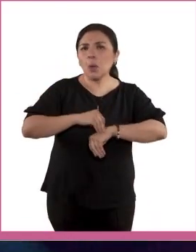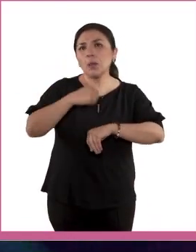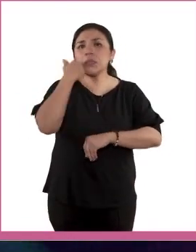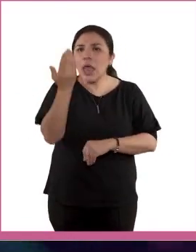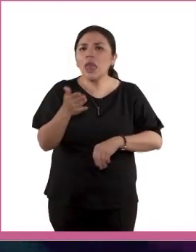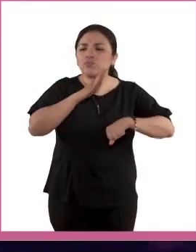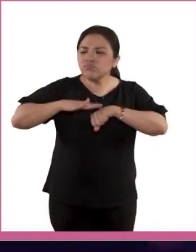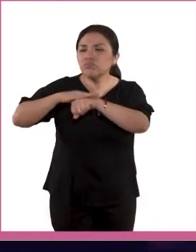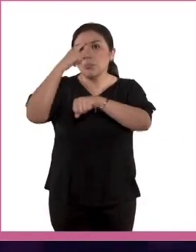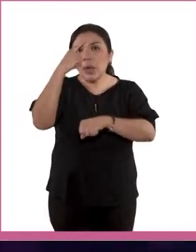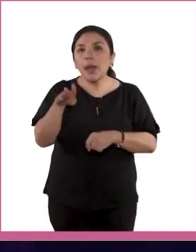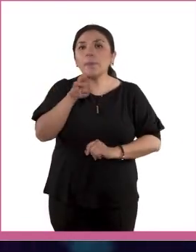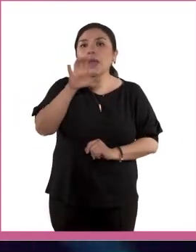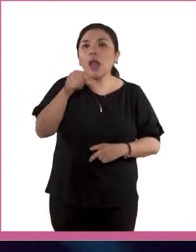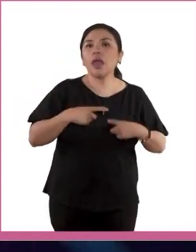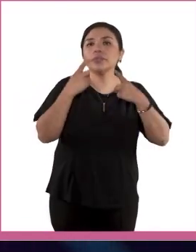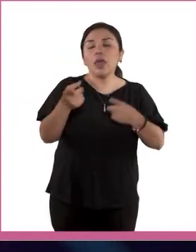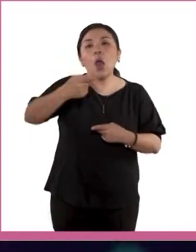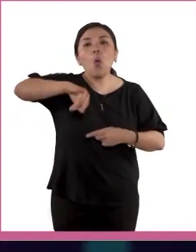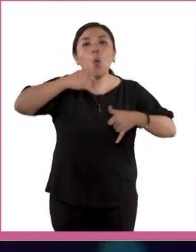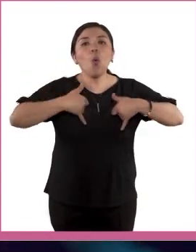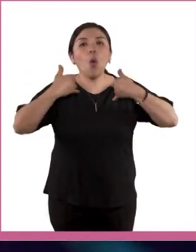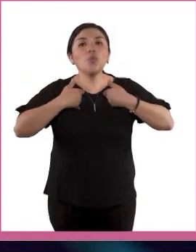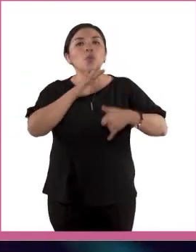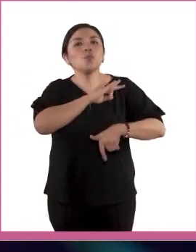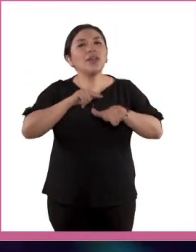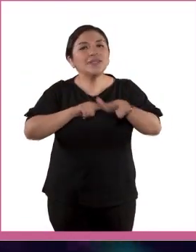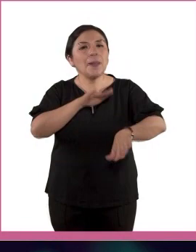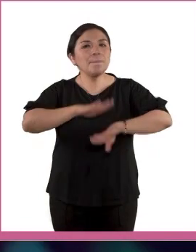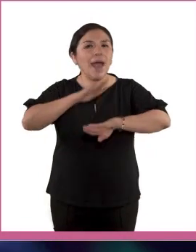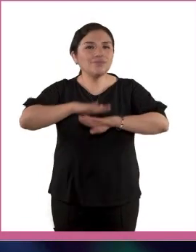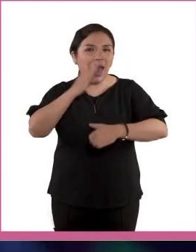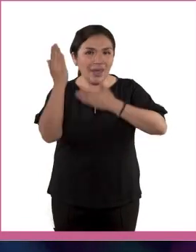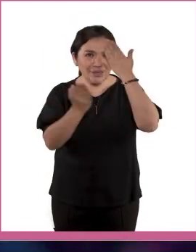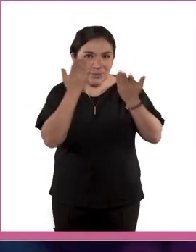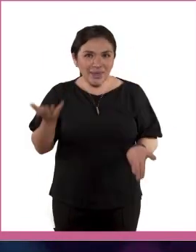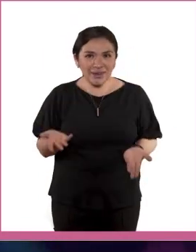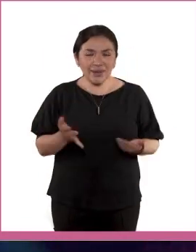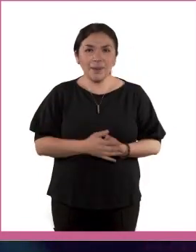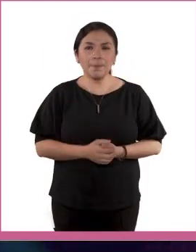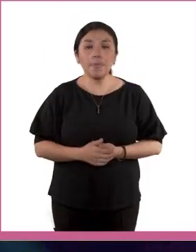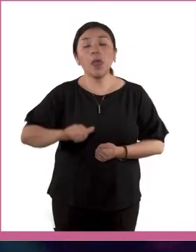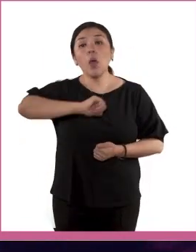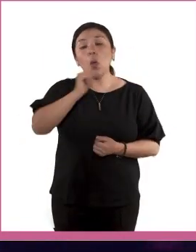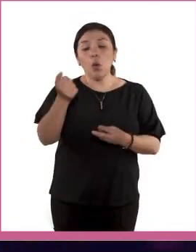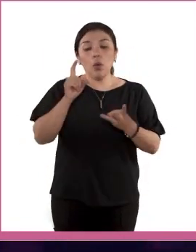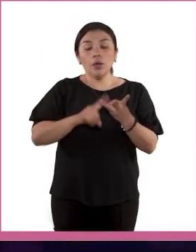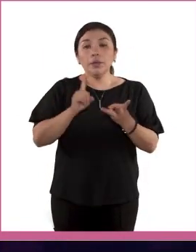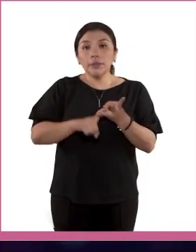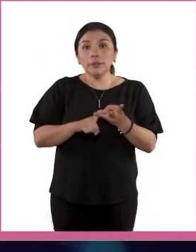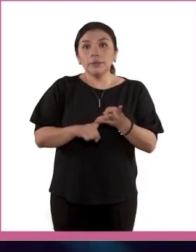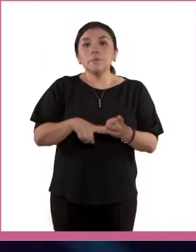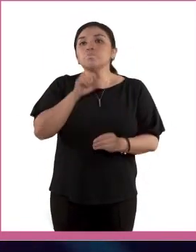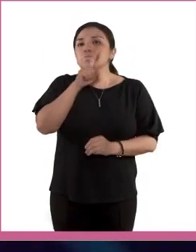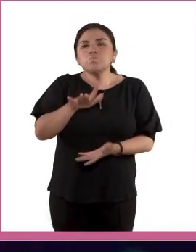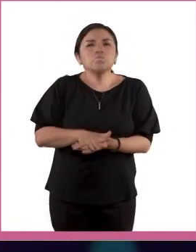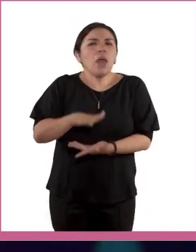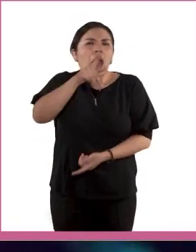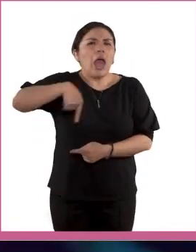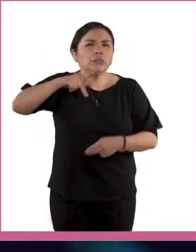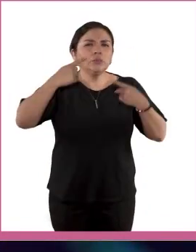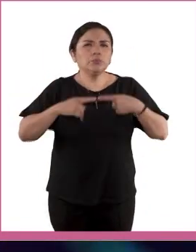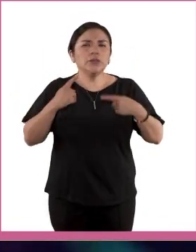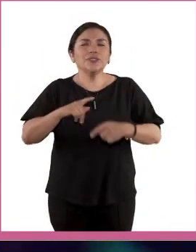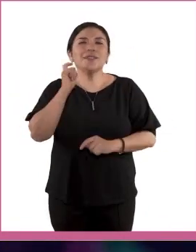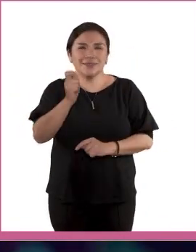que lanzan convocatorias para que los jóvenes puedan seguir estudiando. Y otra, pues lo que